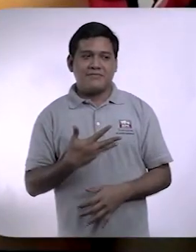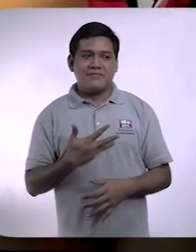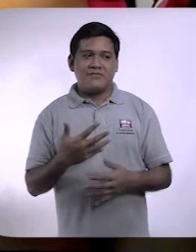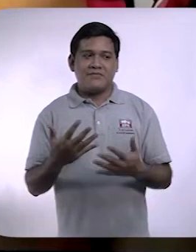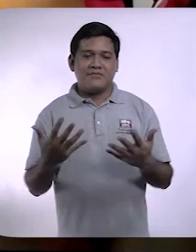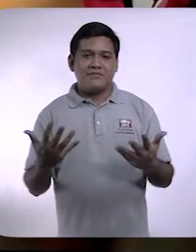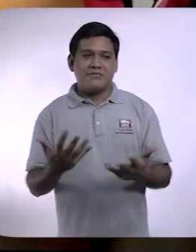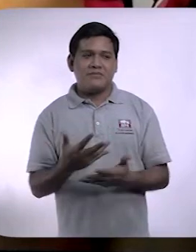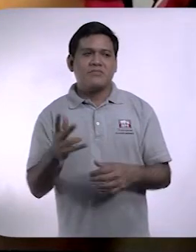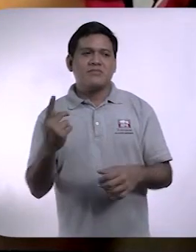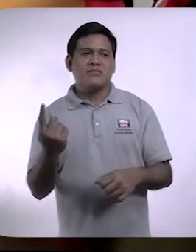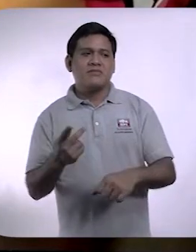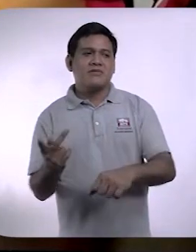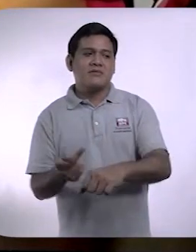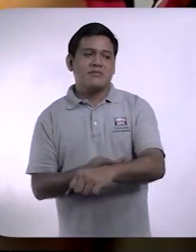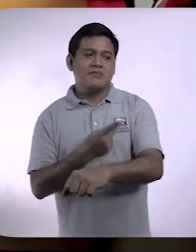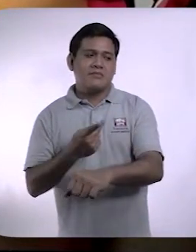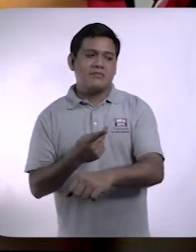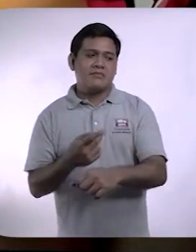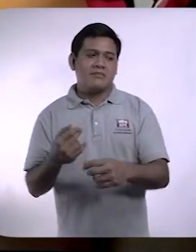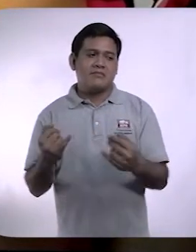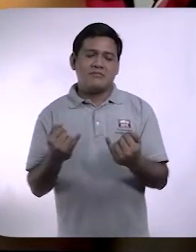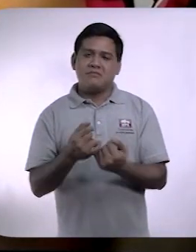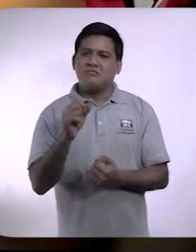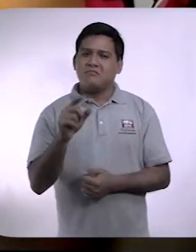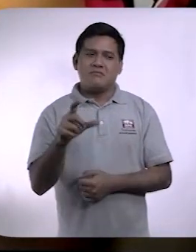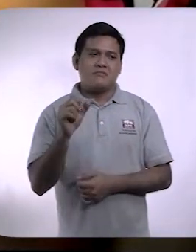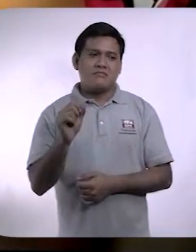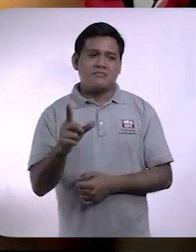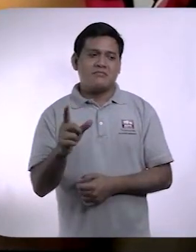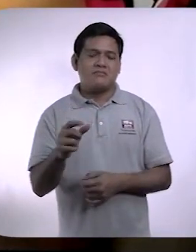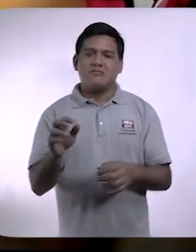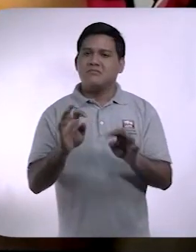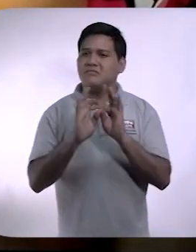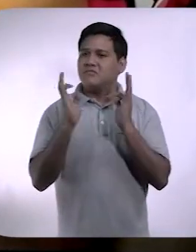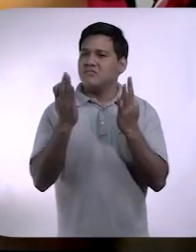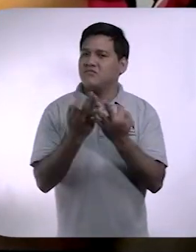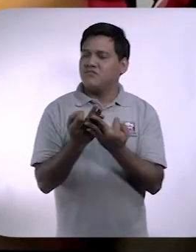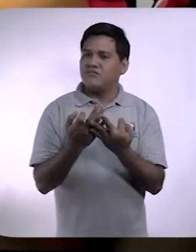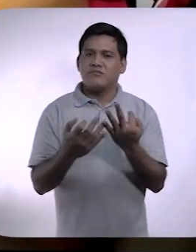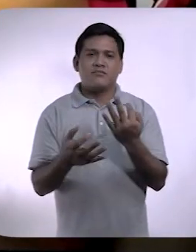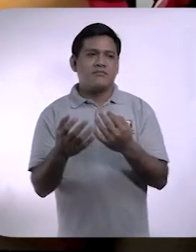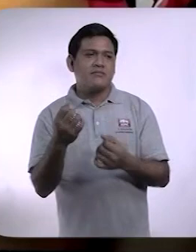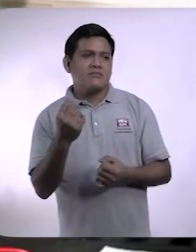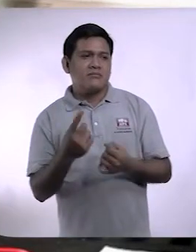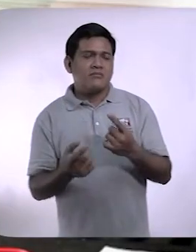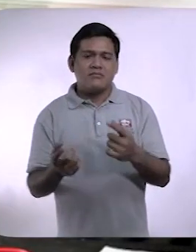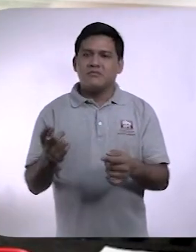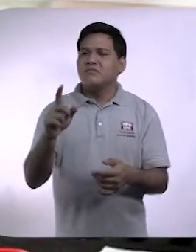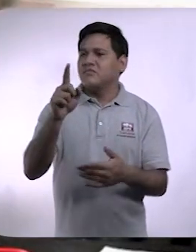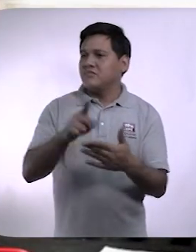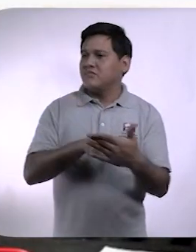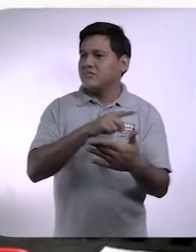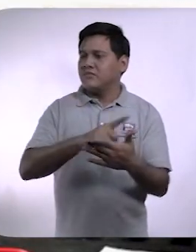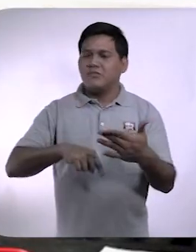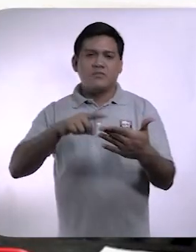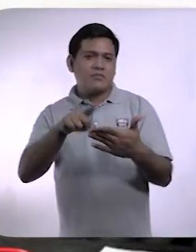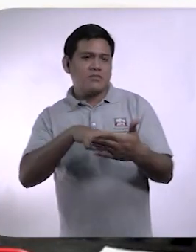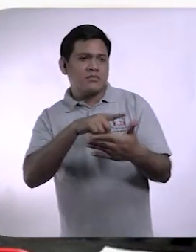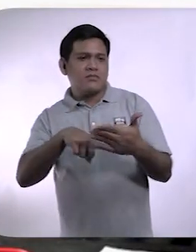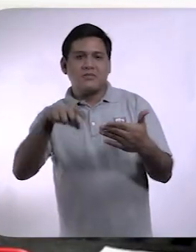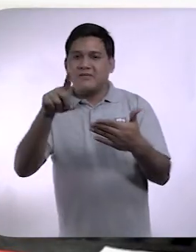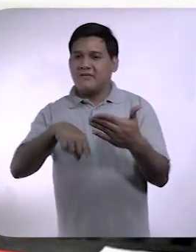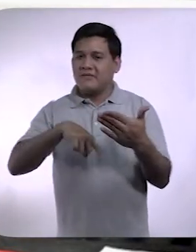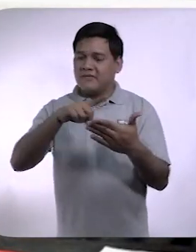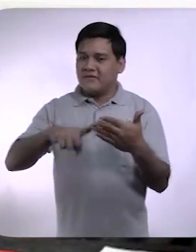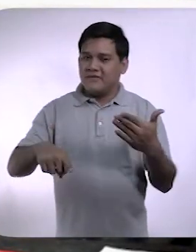que opera de la misma manera. Cuando existe coalición de varios partidos, pues obviamente marcando los tres, opera el